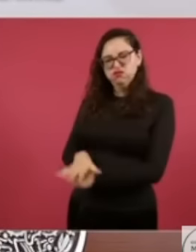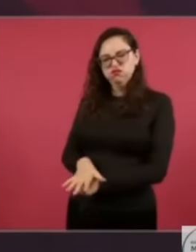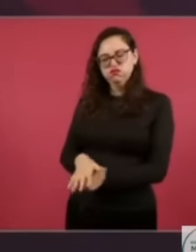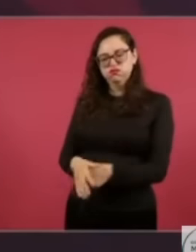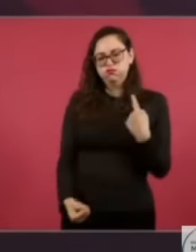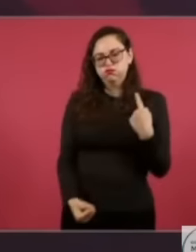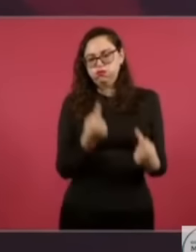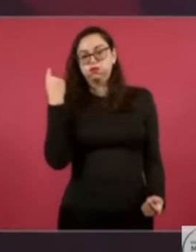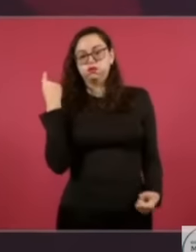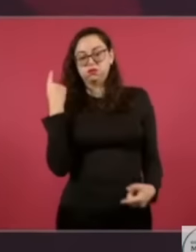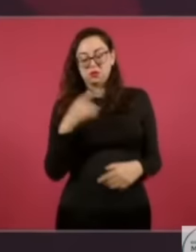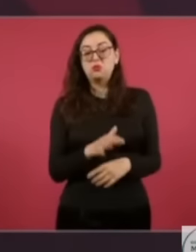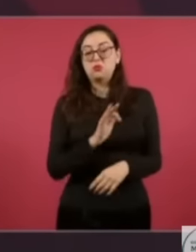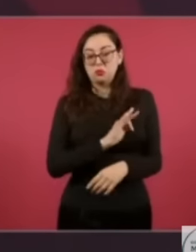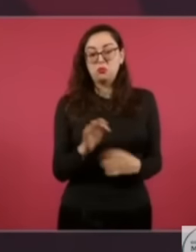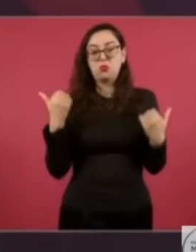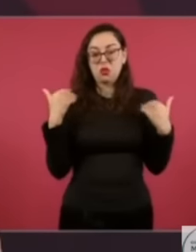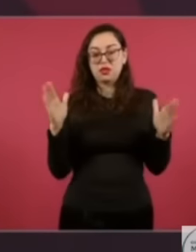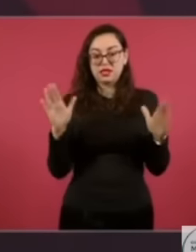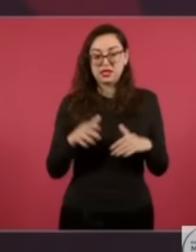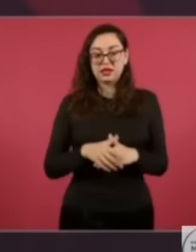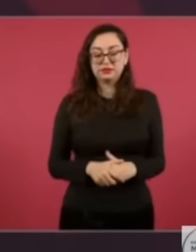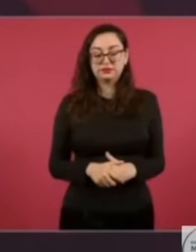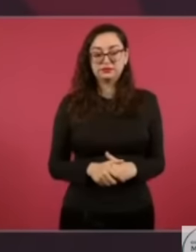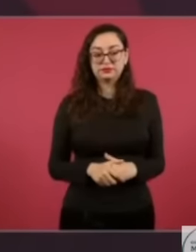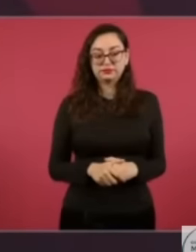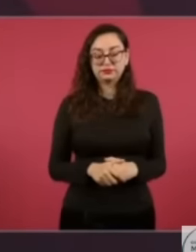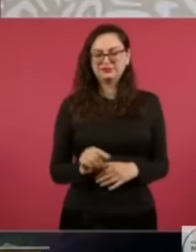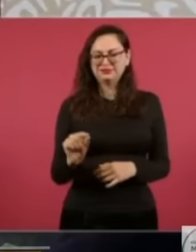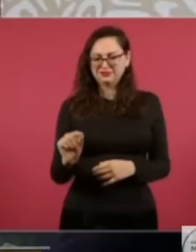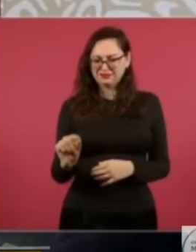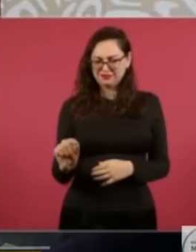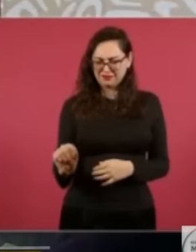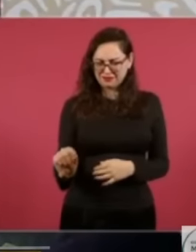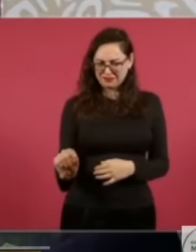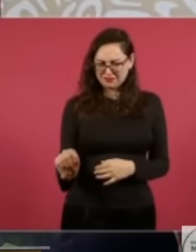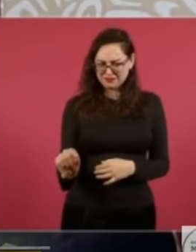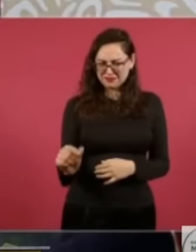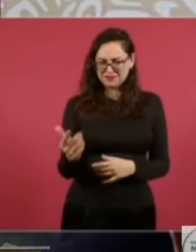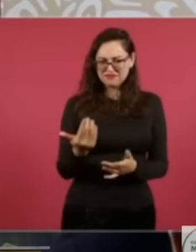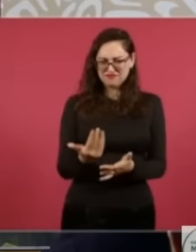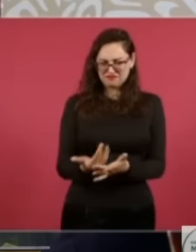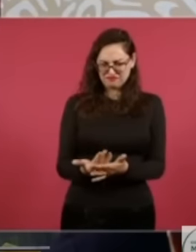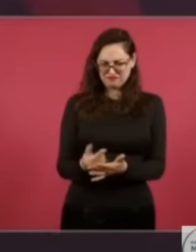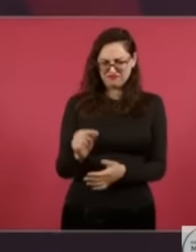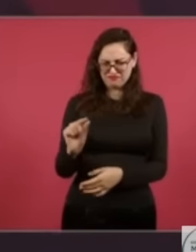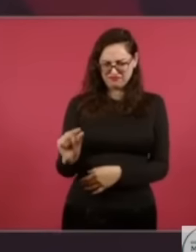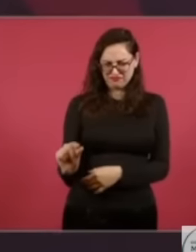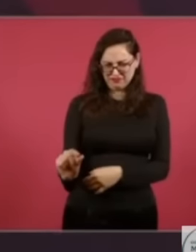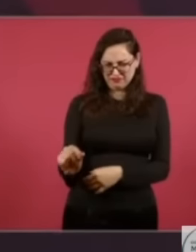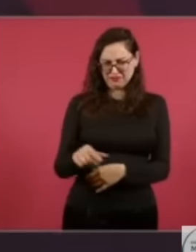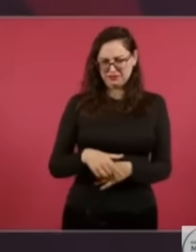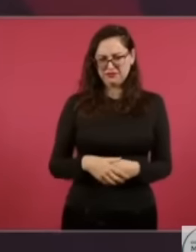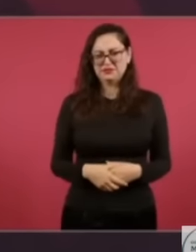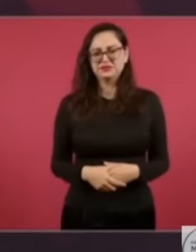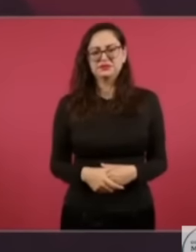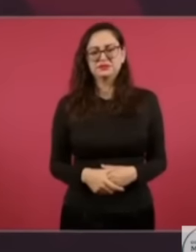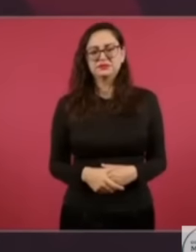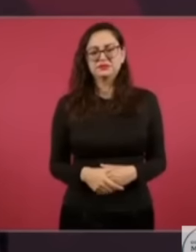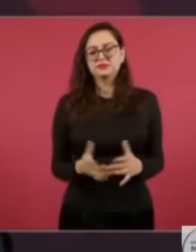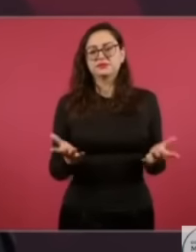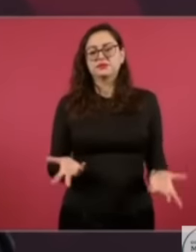faltaría el respeto. Presidente, usted… Sí. Pero no solo es importante combatir